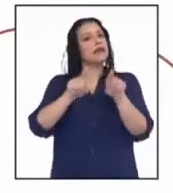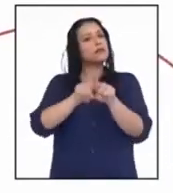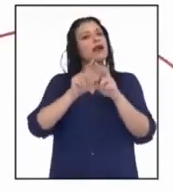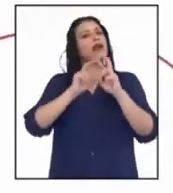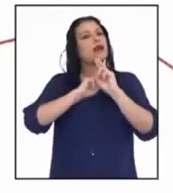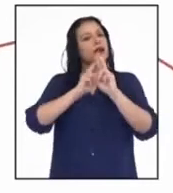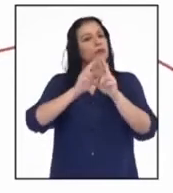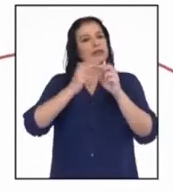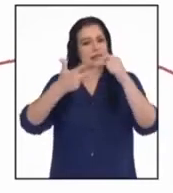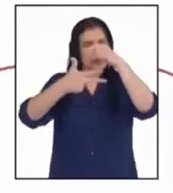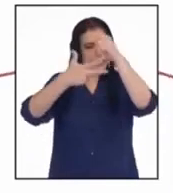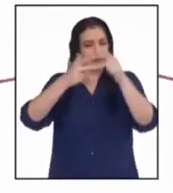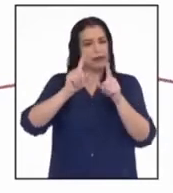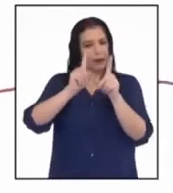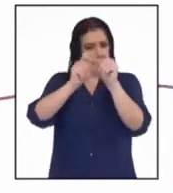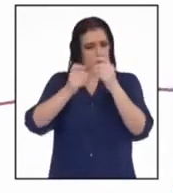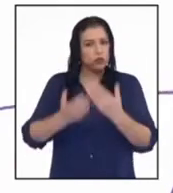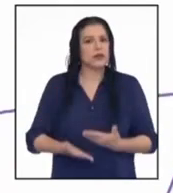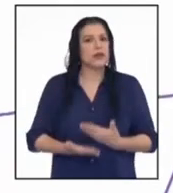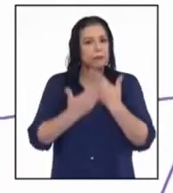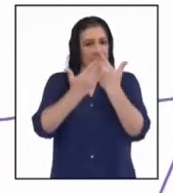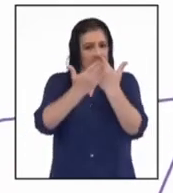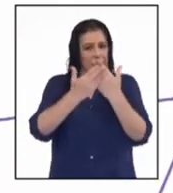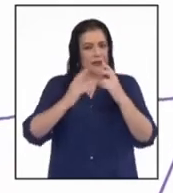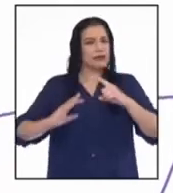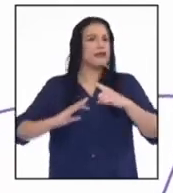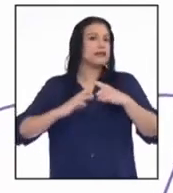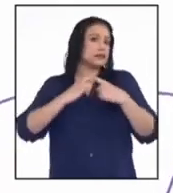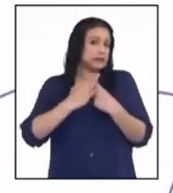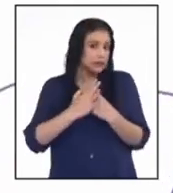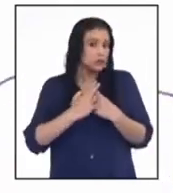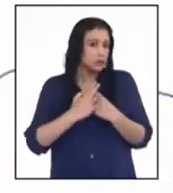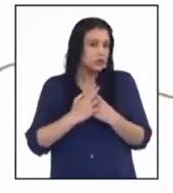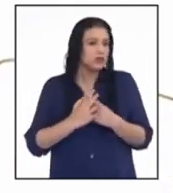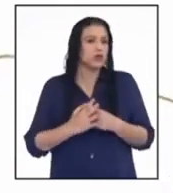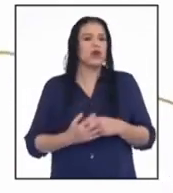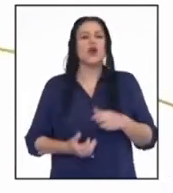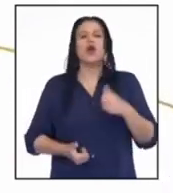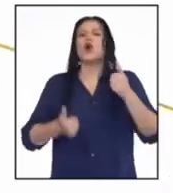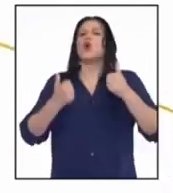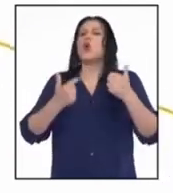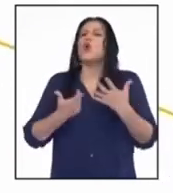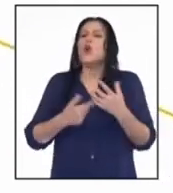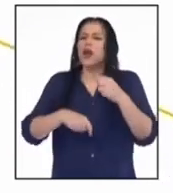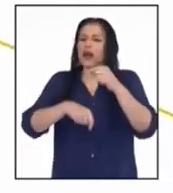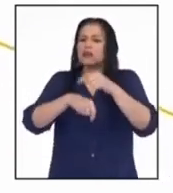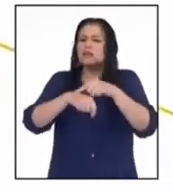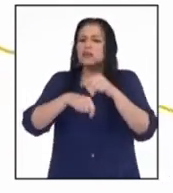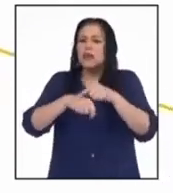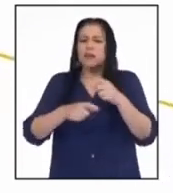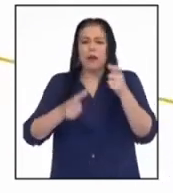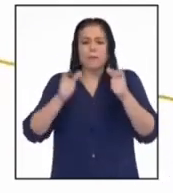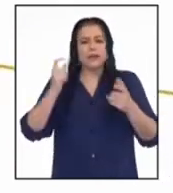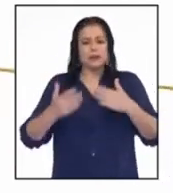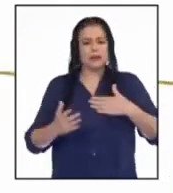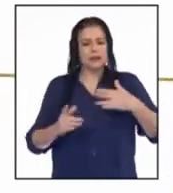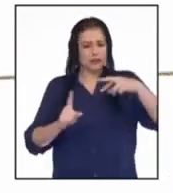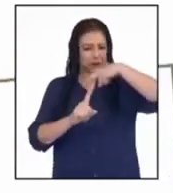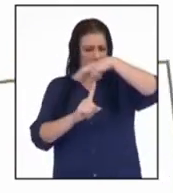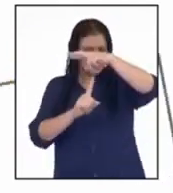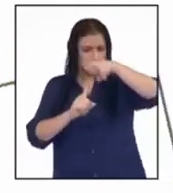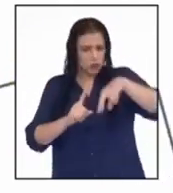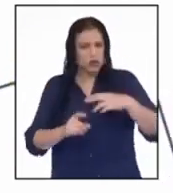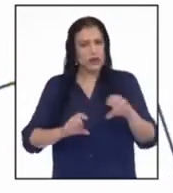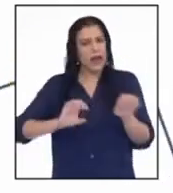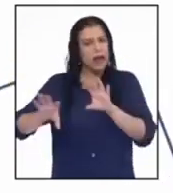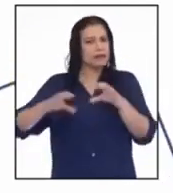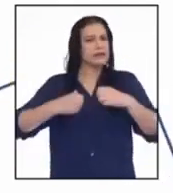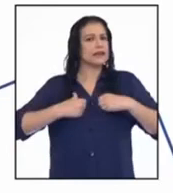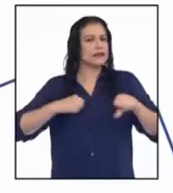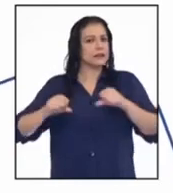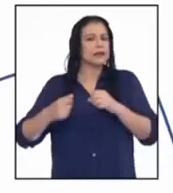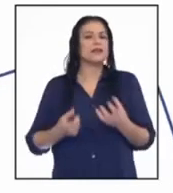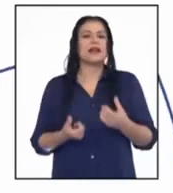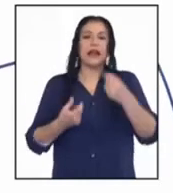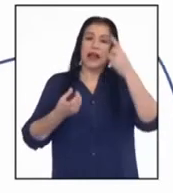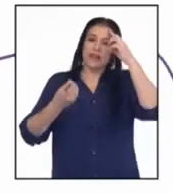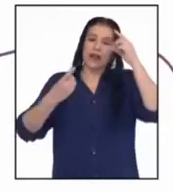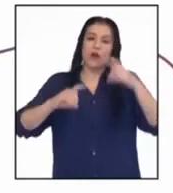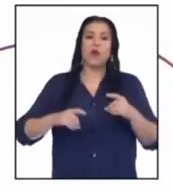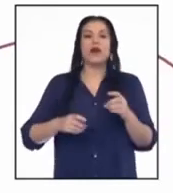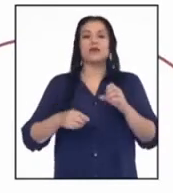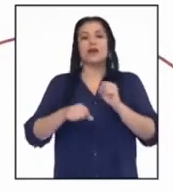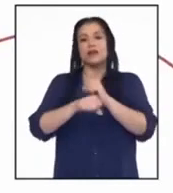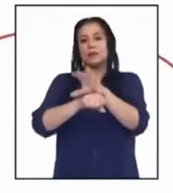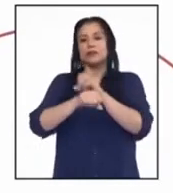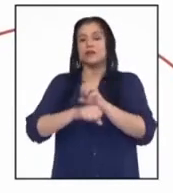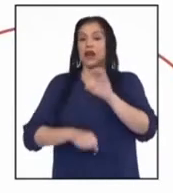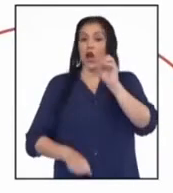respuestas a las 3 preguntas planteadas en la situación. ¿Con qué frecuencia las personas de nuestro entorno realizan actividades físicas de acuerdo a las recomendaciones